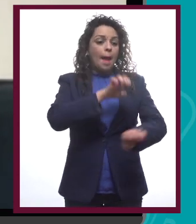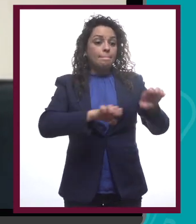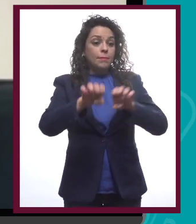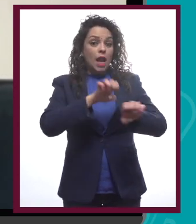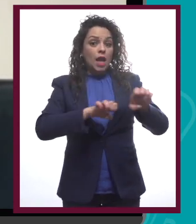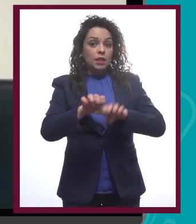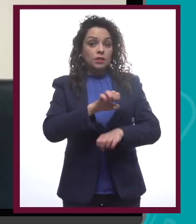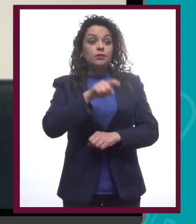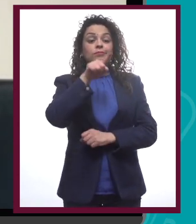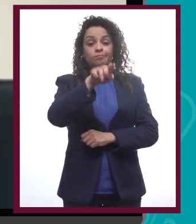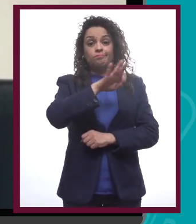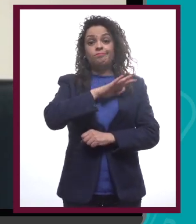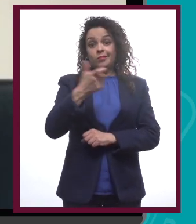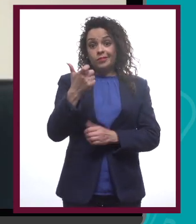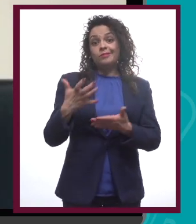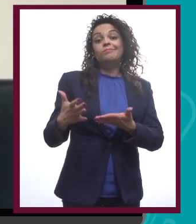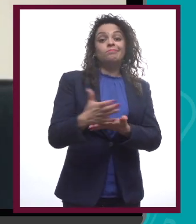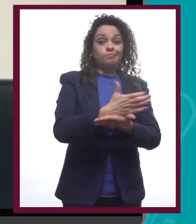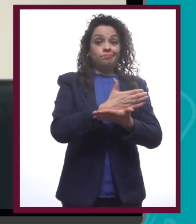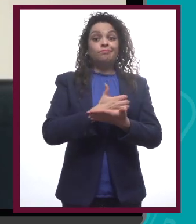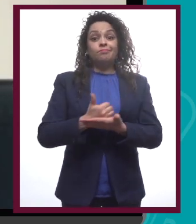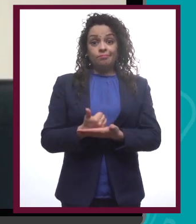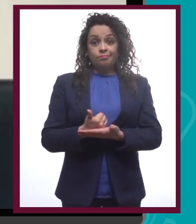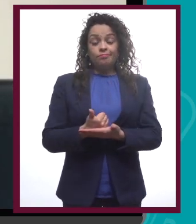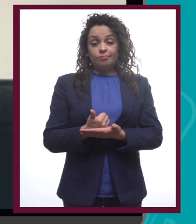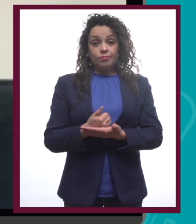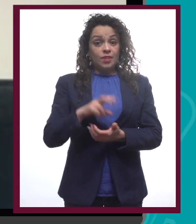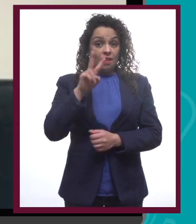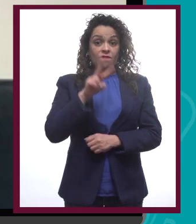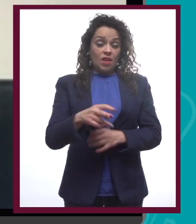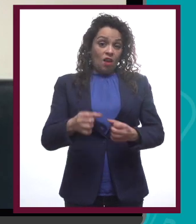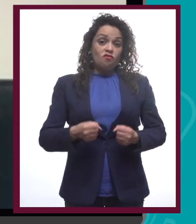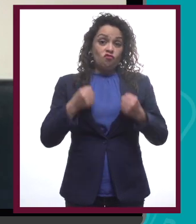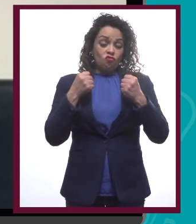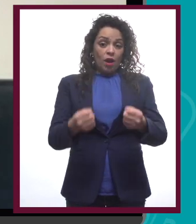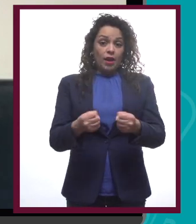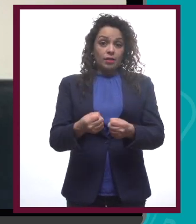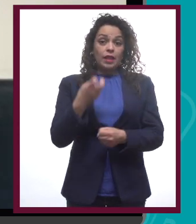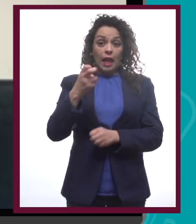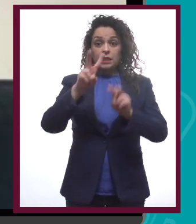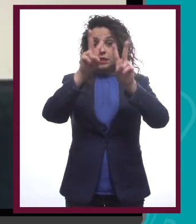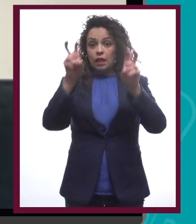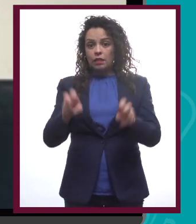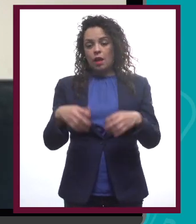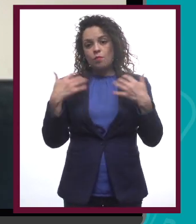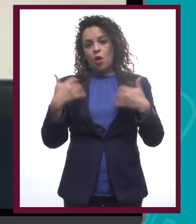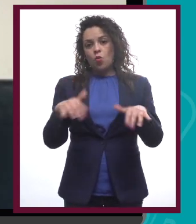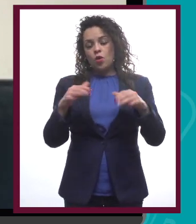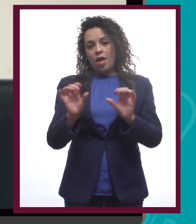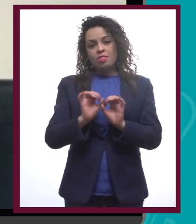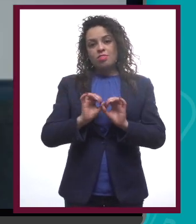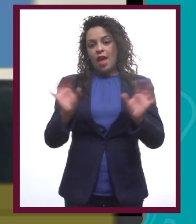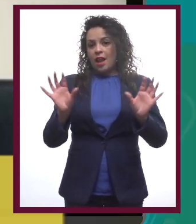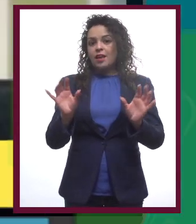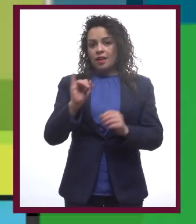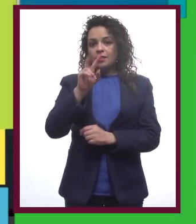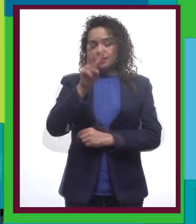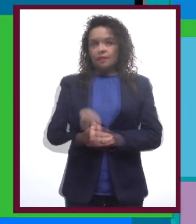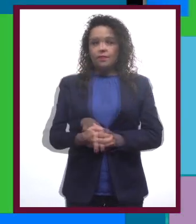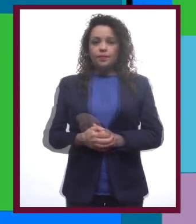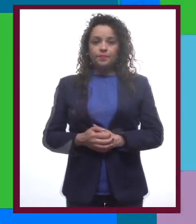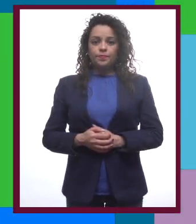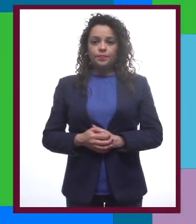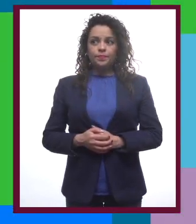o de intereses empresariales muy, muy fuertes, que son también los que también entran en juego en un tema tan delicado como este.